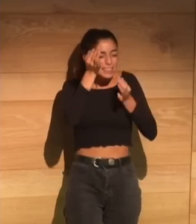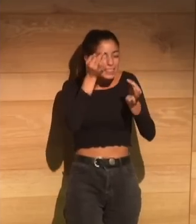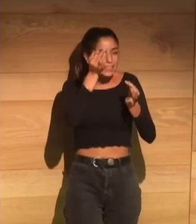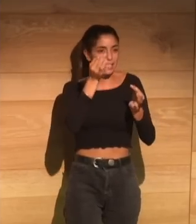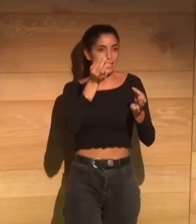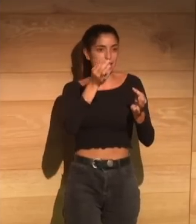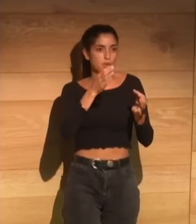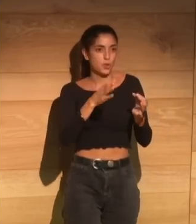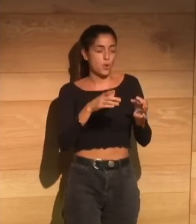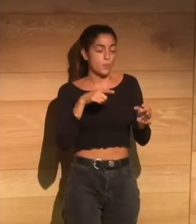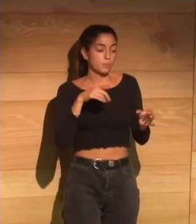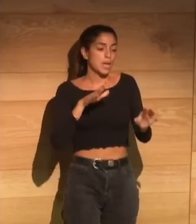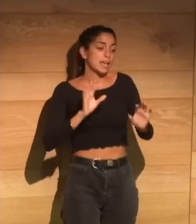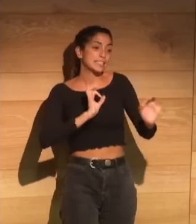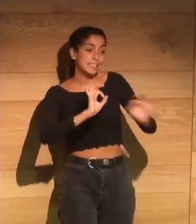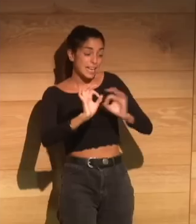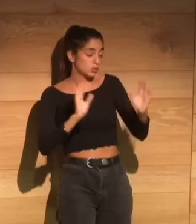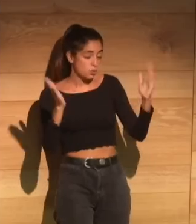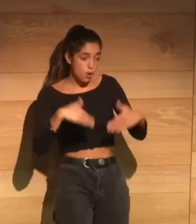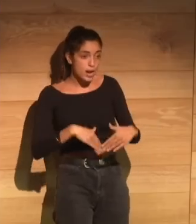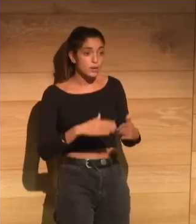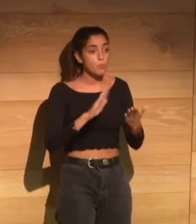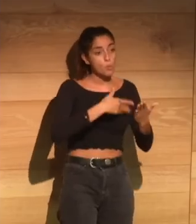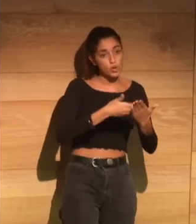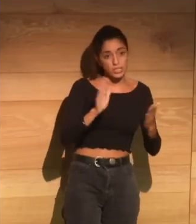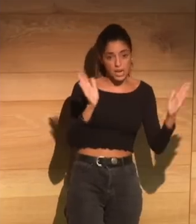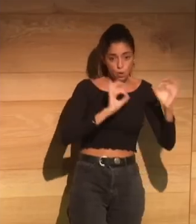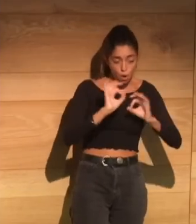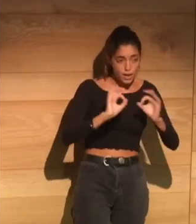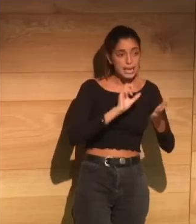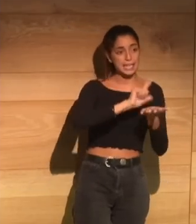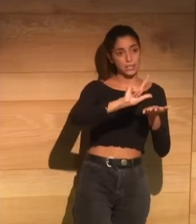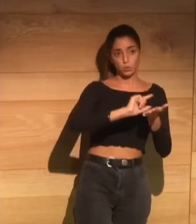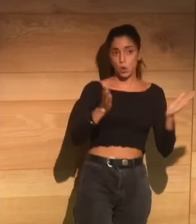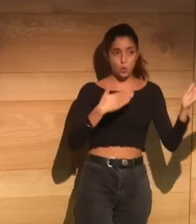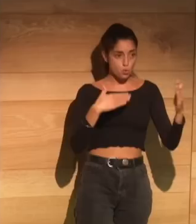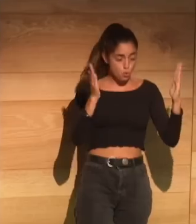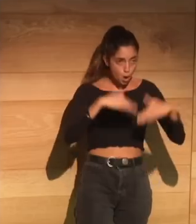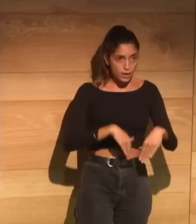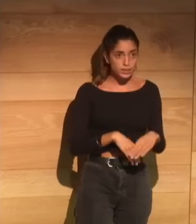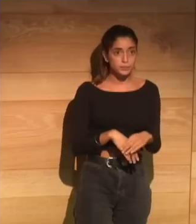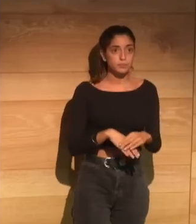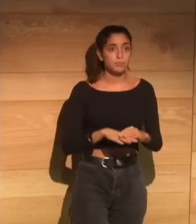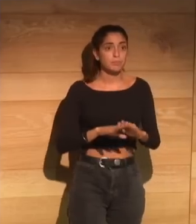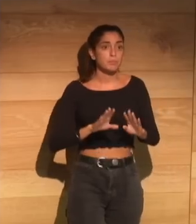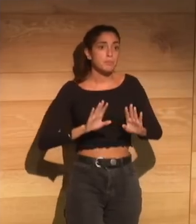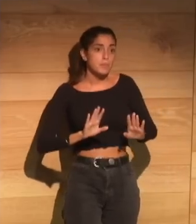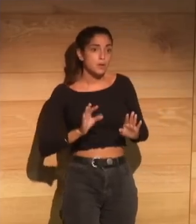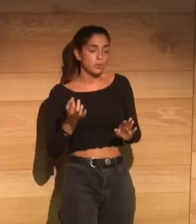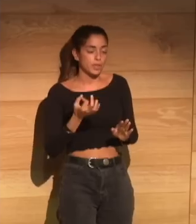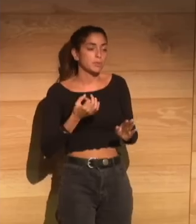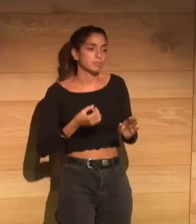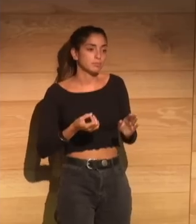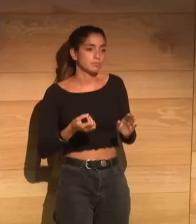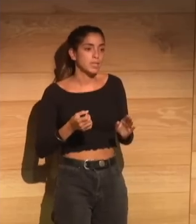No sucede con el teatro, no sucede con la poesía, no sucede con la literatura, no sucede con la pintura, sí sucede en cierto modo, claro, porque